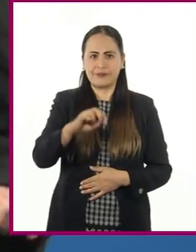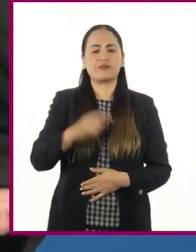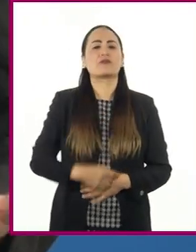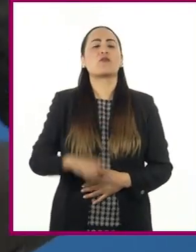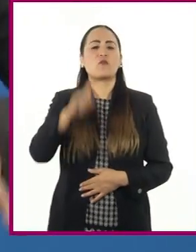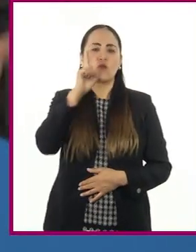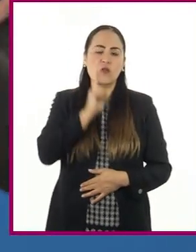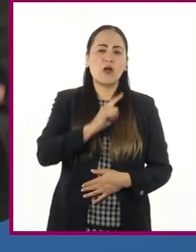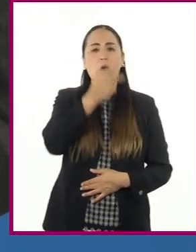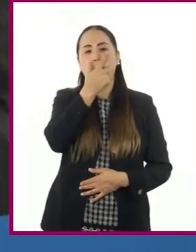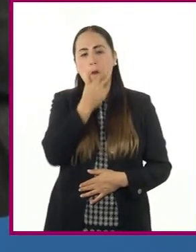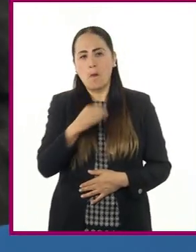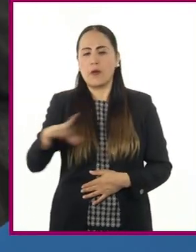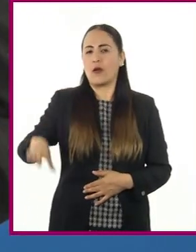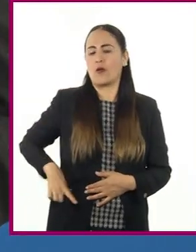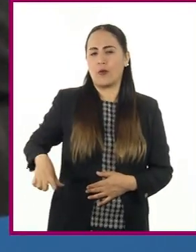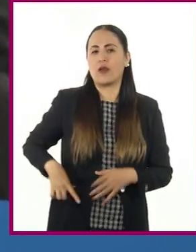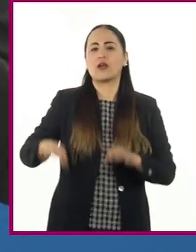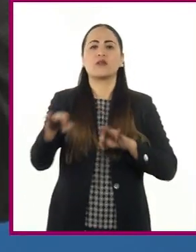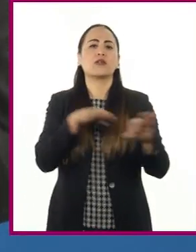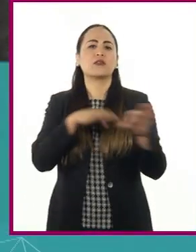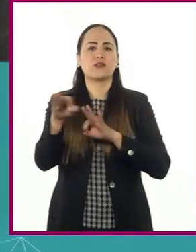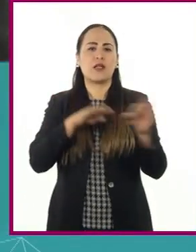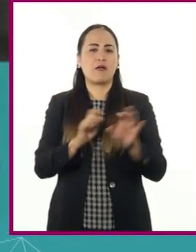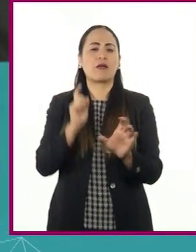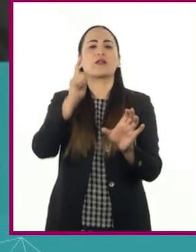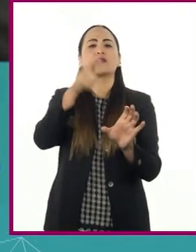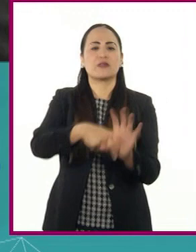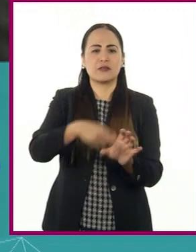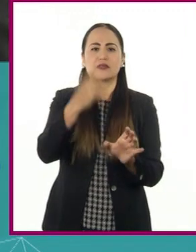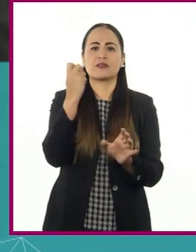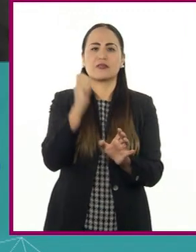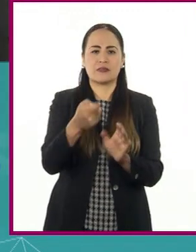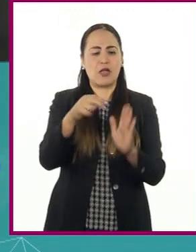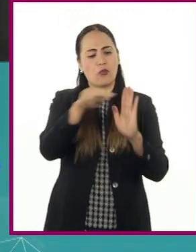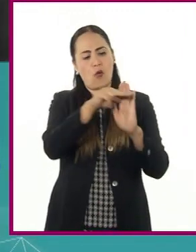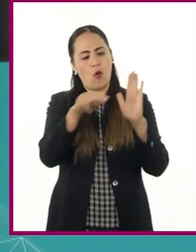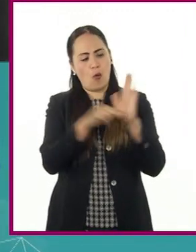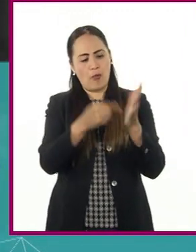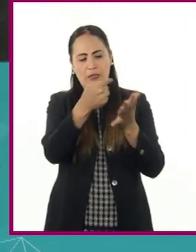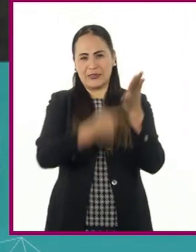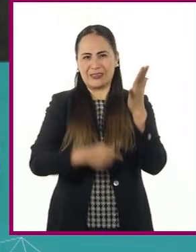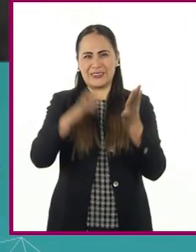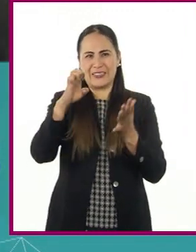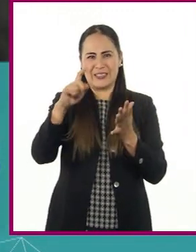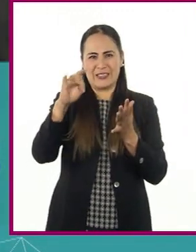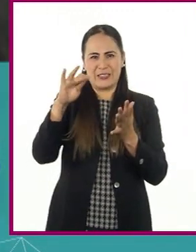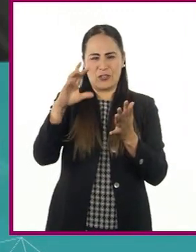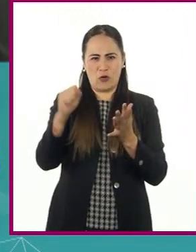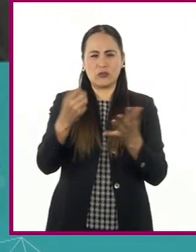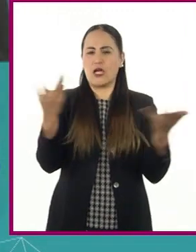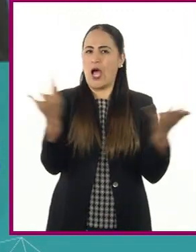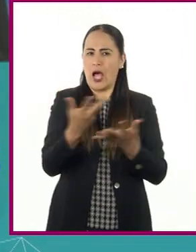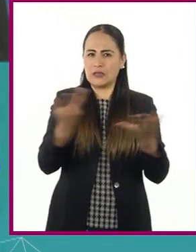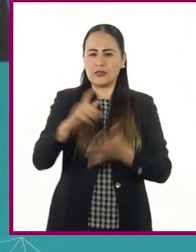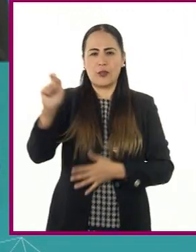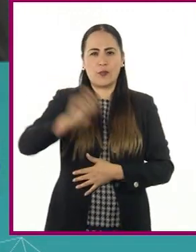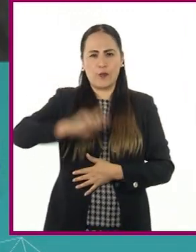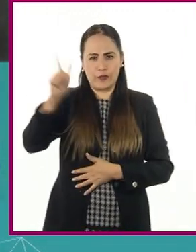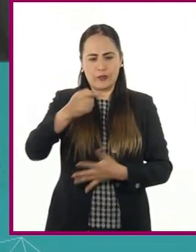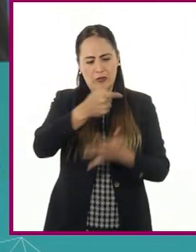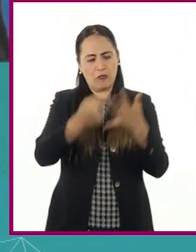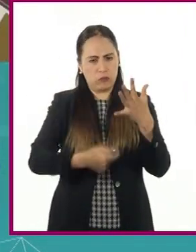servidor público actúa con base en los principios normativos y éticos que rige su práctica